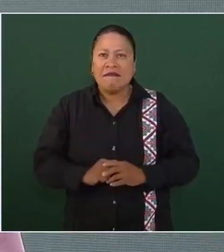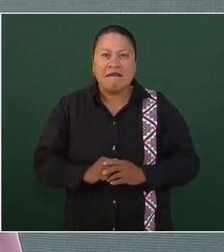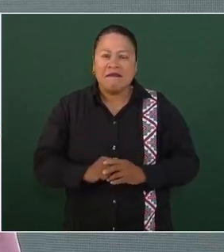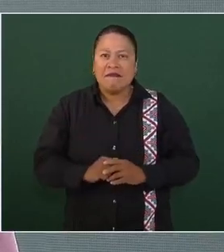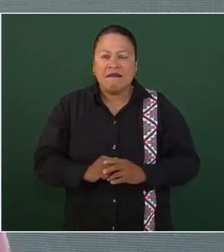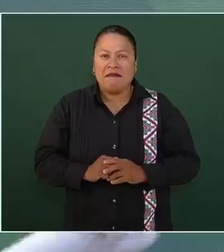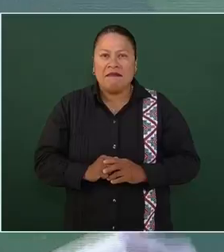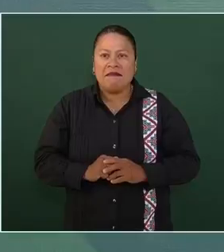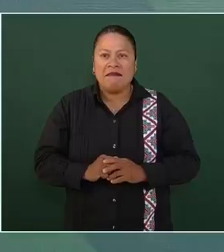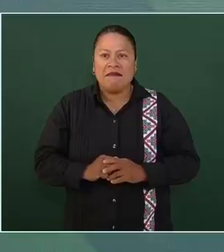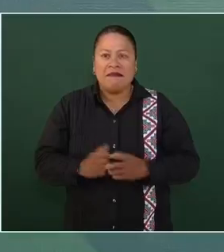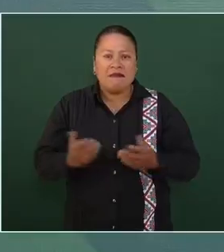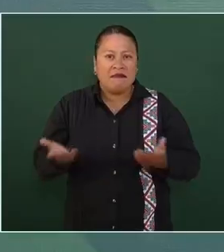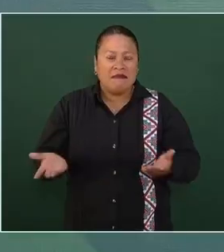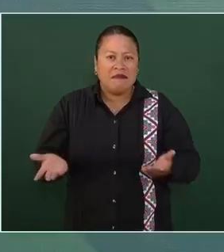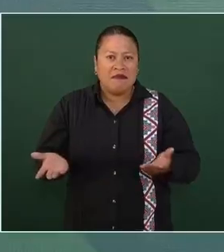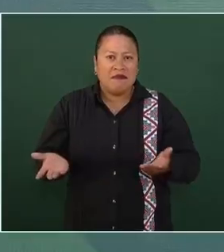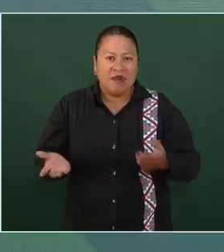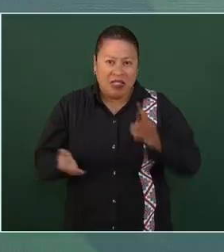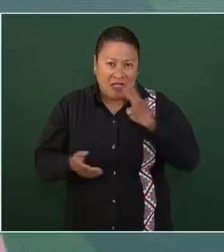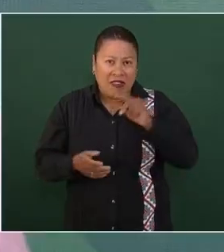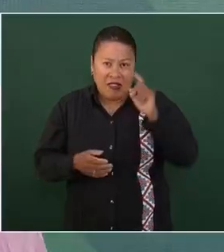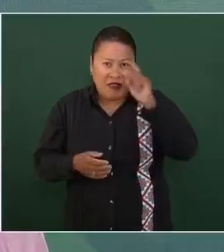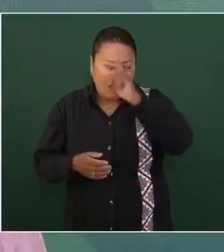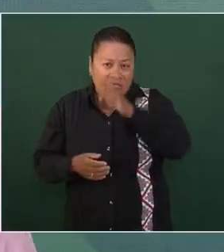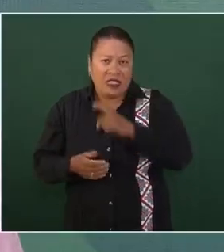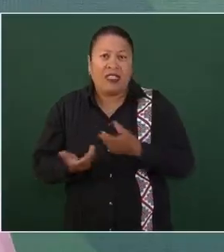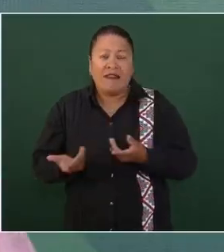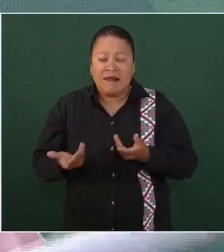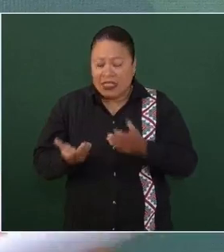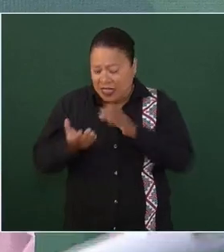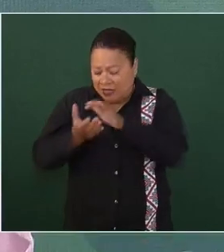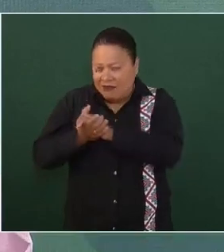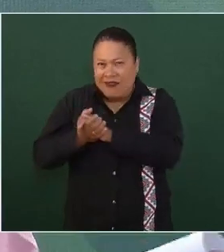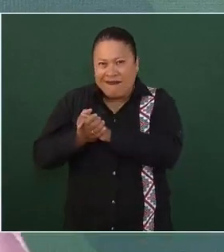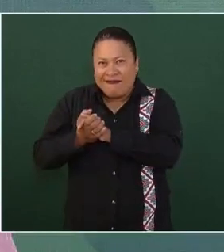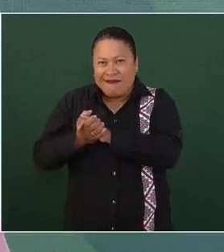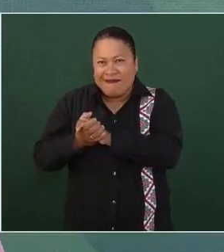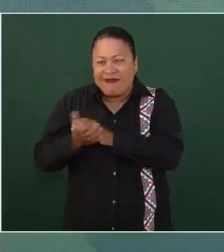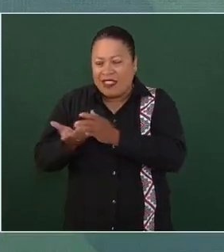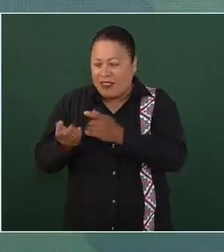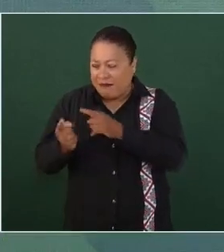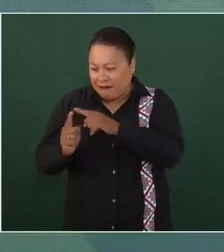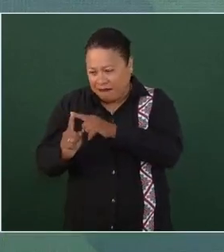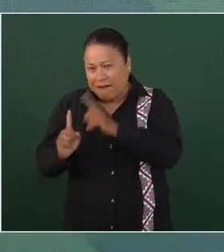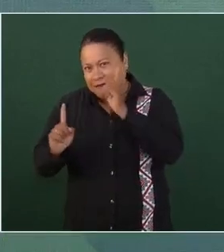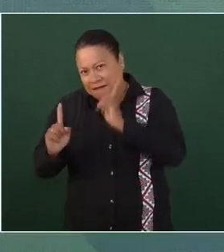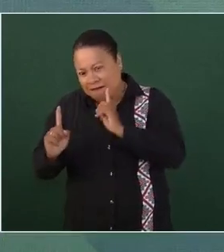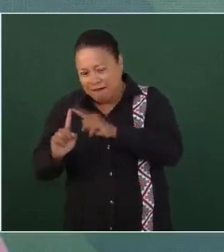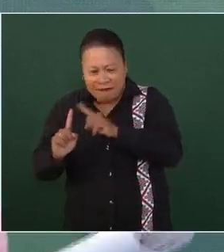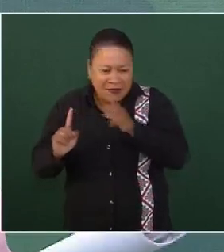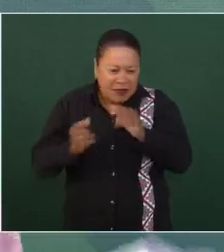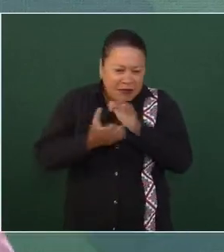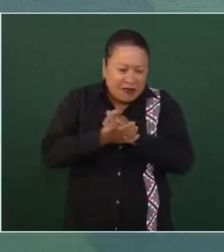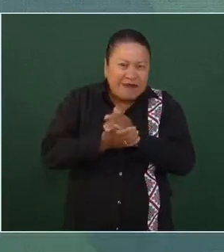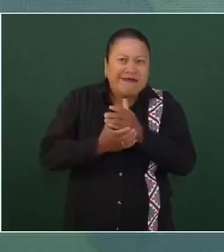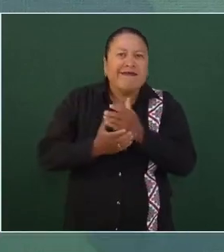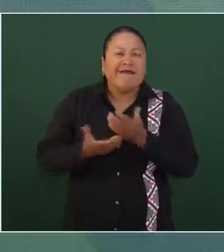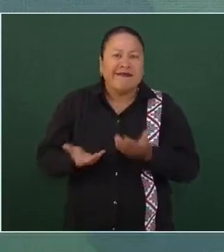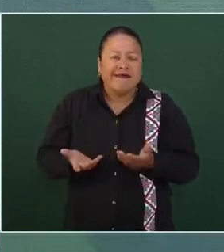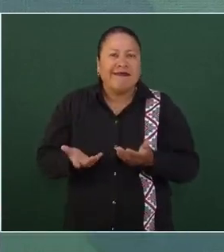como también es muy difícil que una compañera tenga como compañero alguien